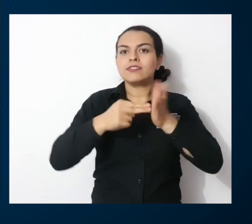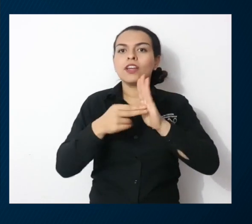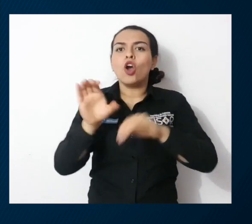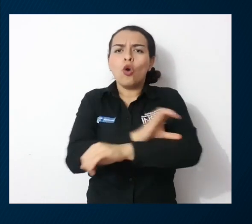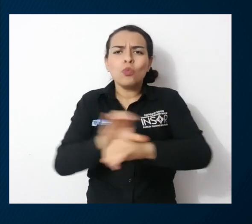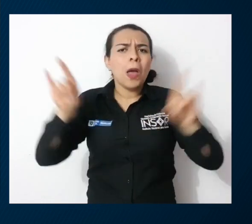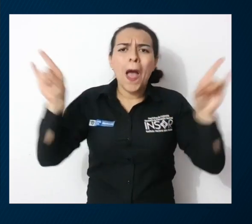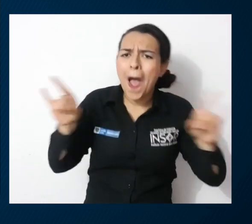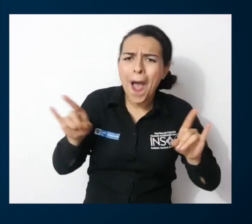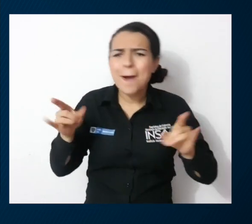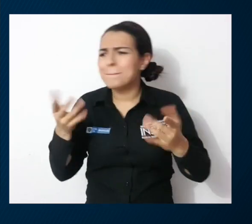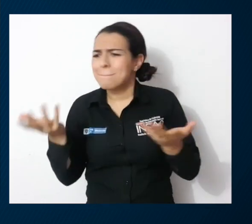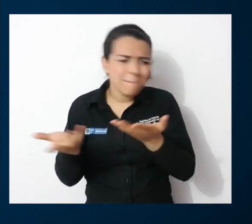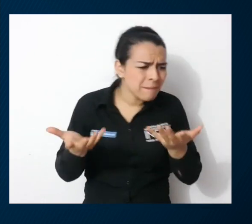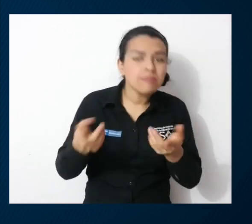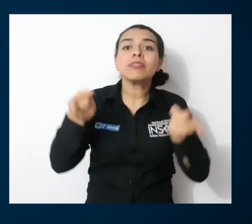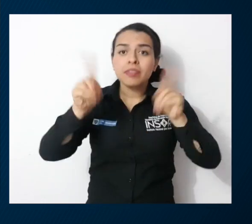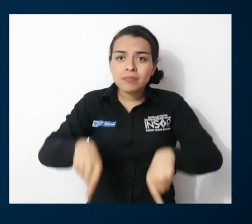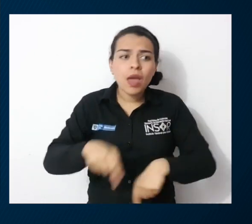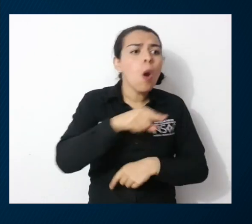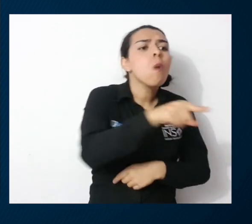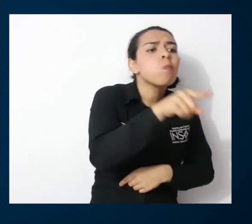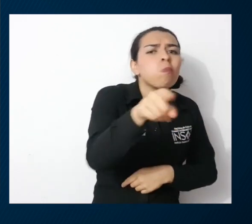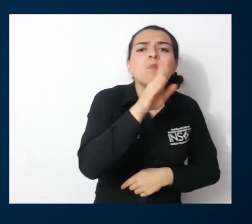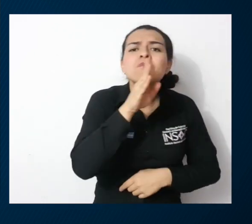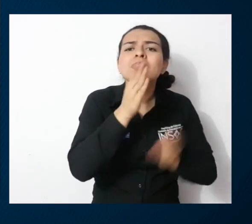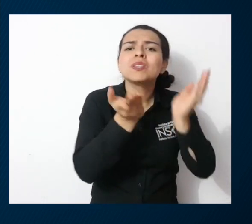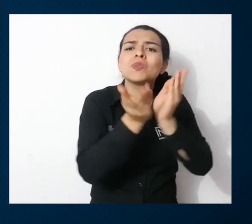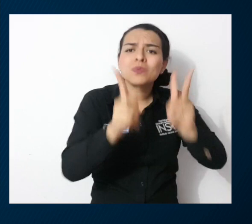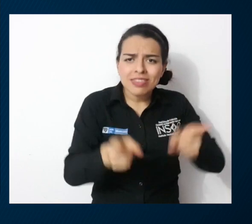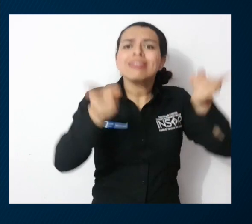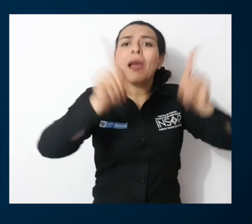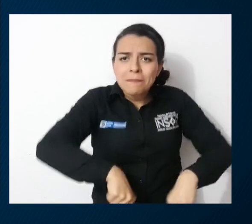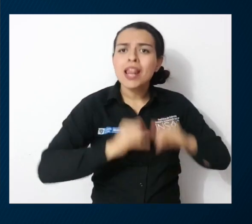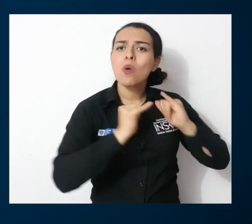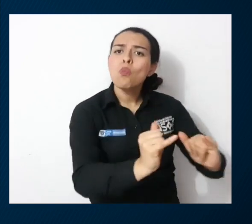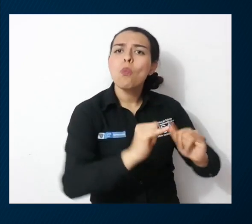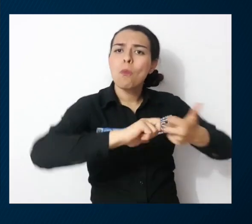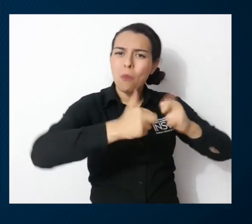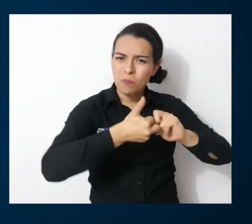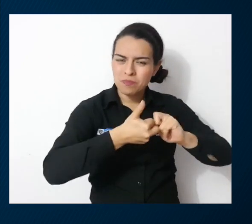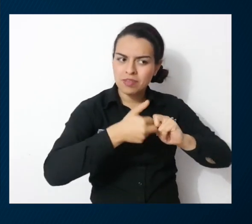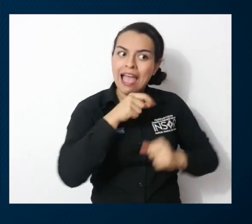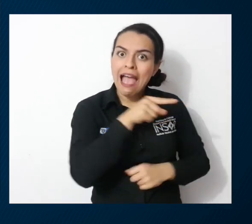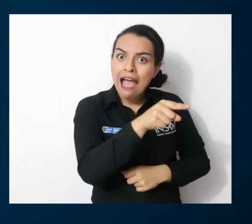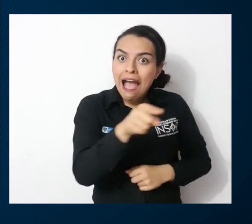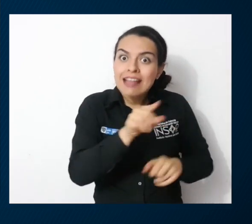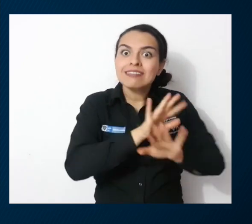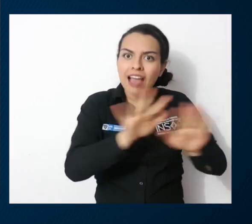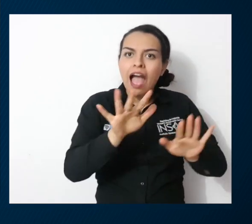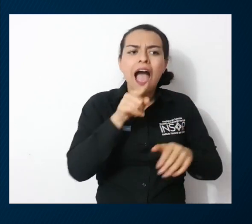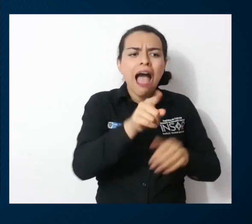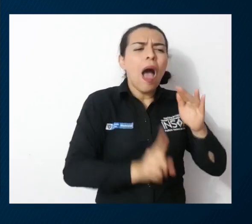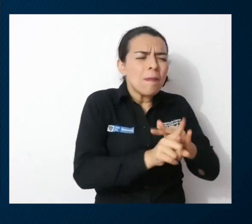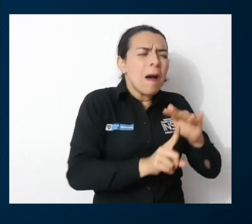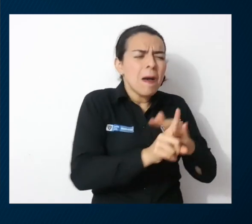el computador falla, no funciona, descubro quiénes son los estudiantes que tienen dificultades de conectividad y demás, y luego la situación crítica se vuelve